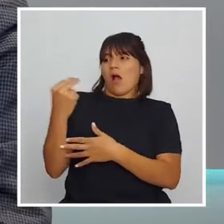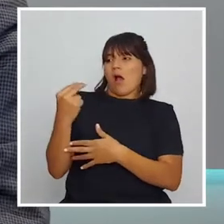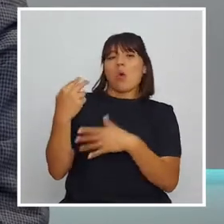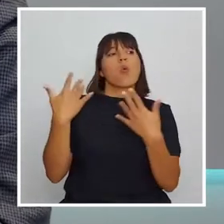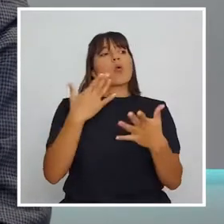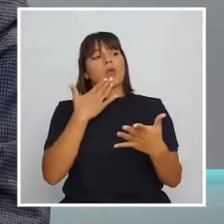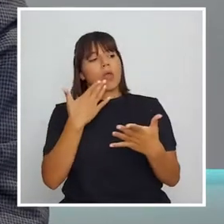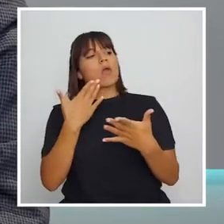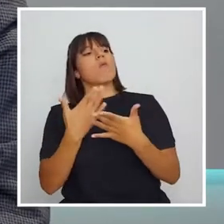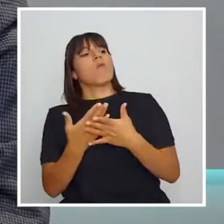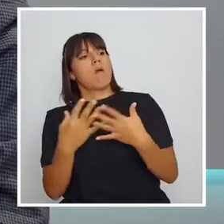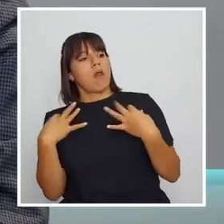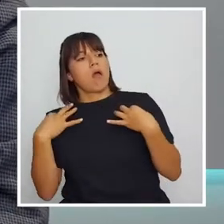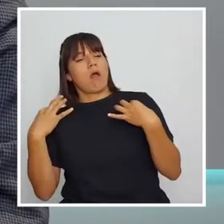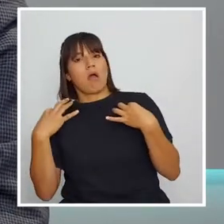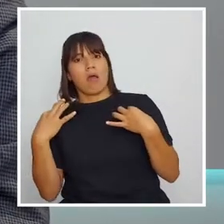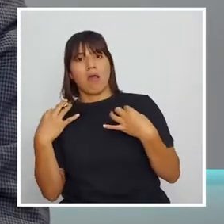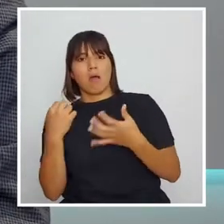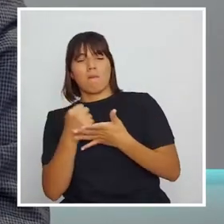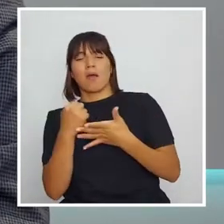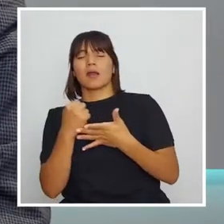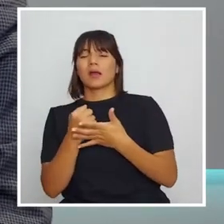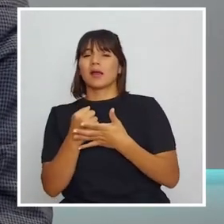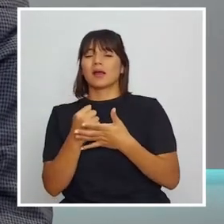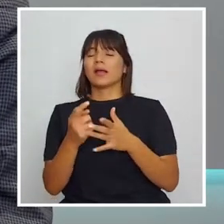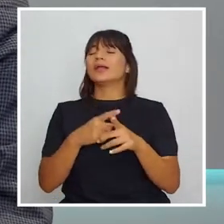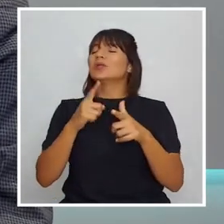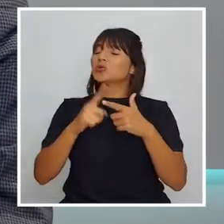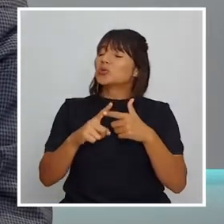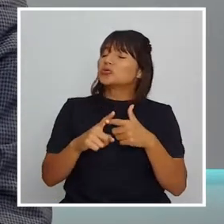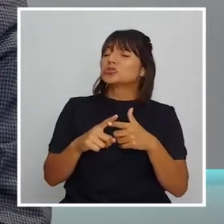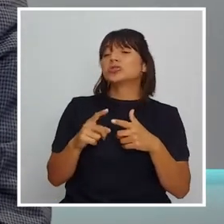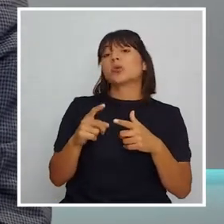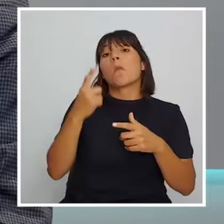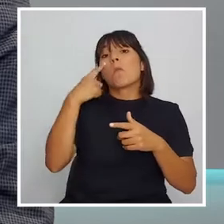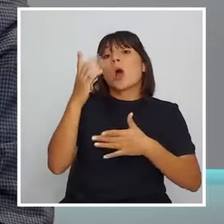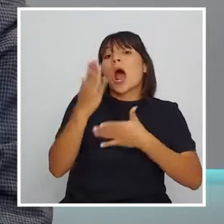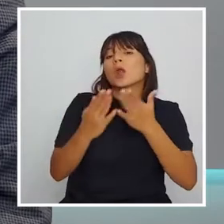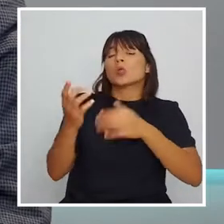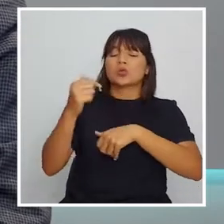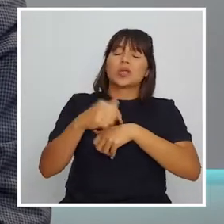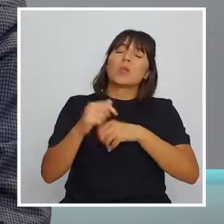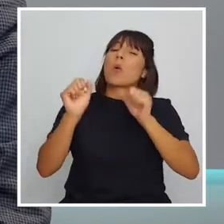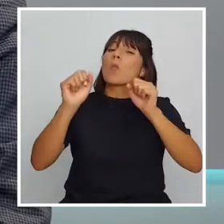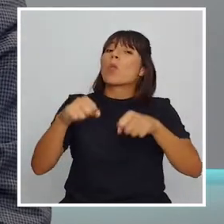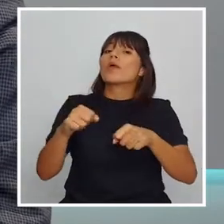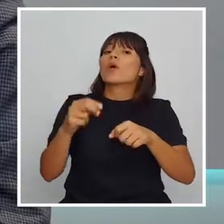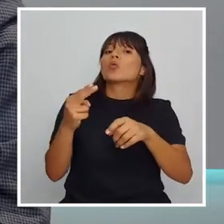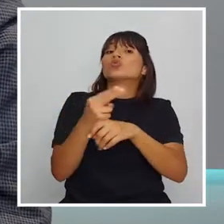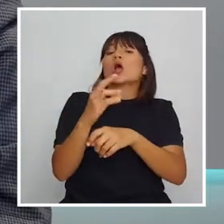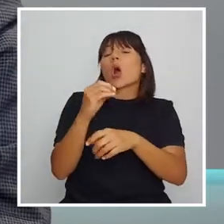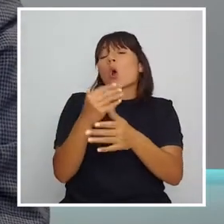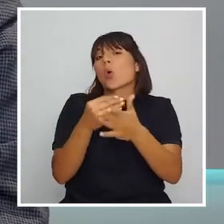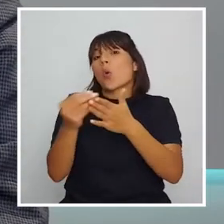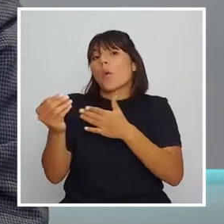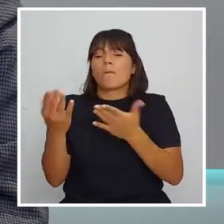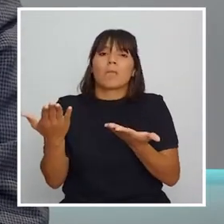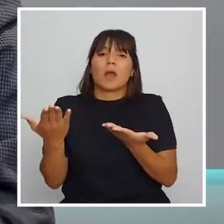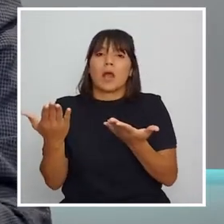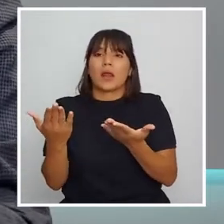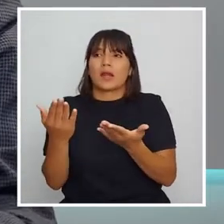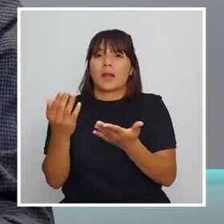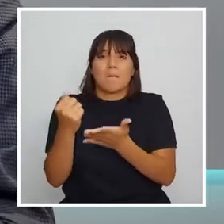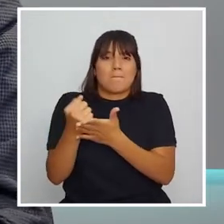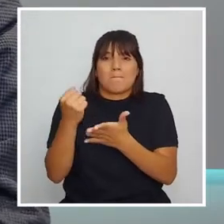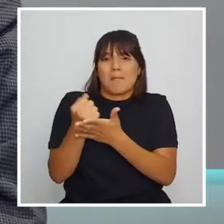sé yo qué. Aunque sea por un tiempo, uno podría utilizar o comprar, por ejemplo, en el supermercado, marcas,